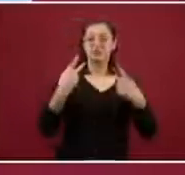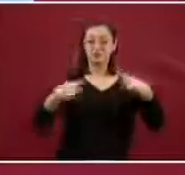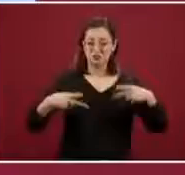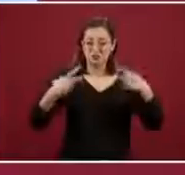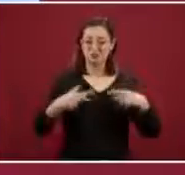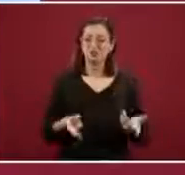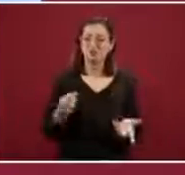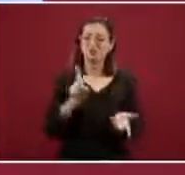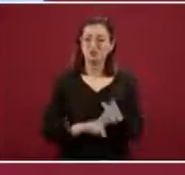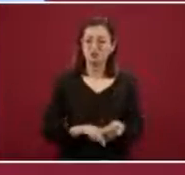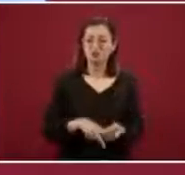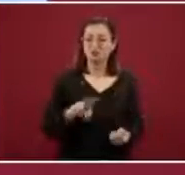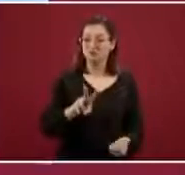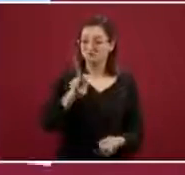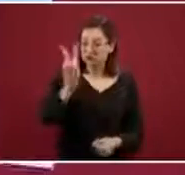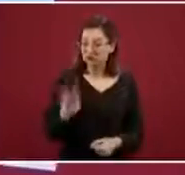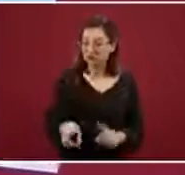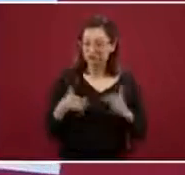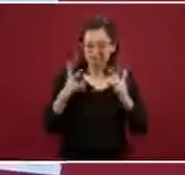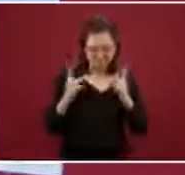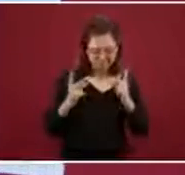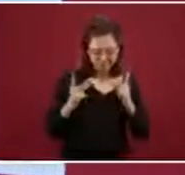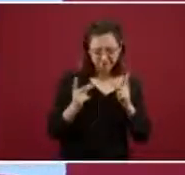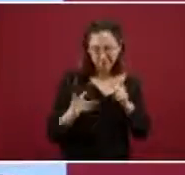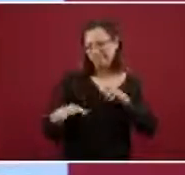trabajando, produciendo,